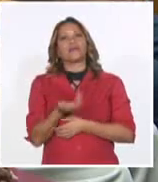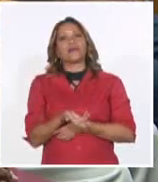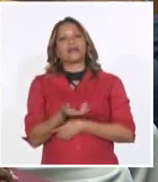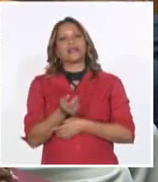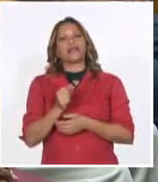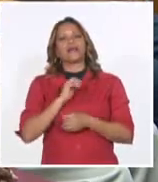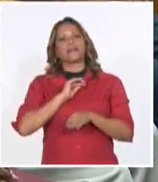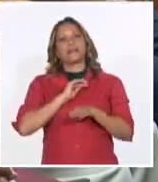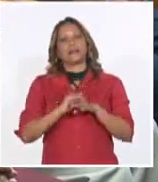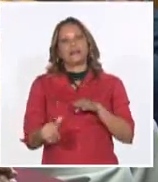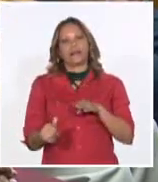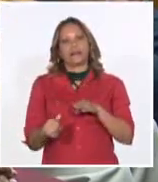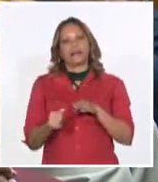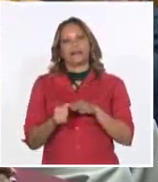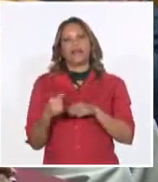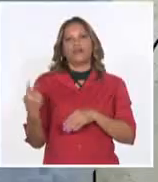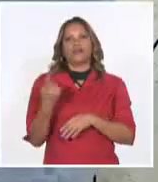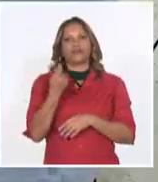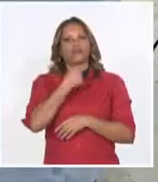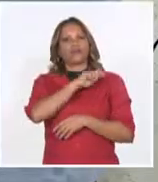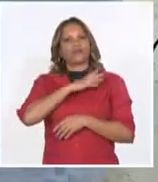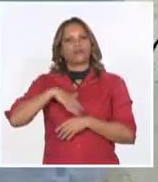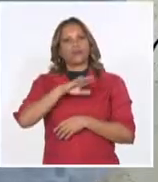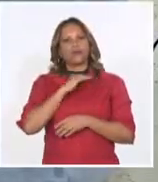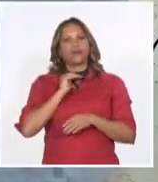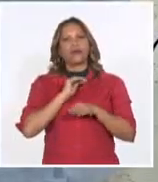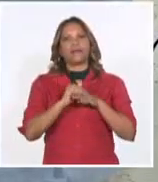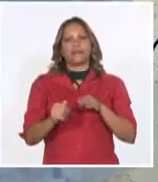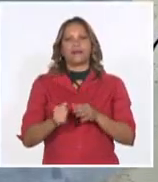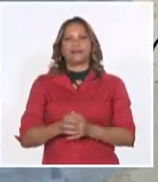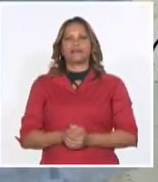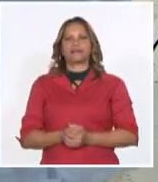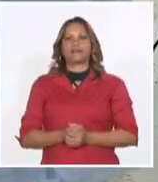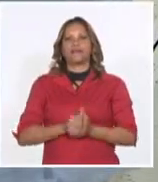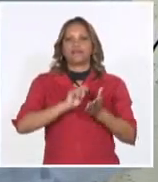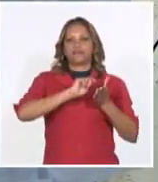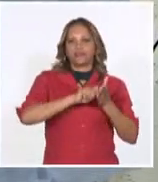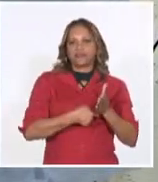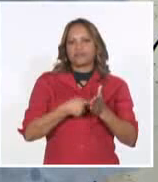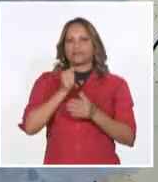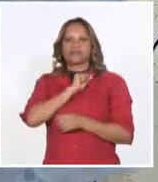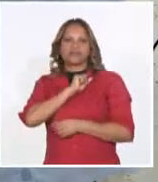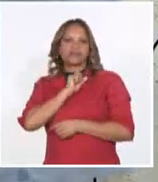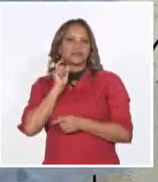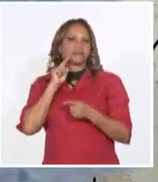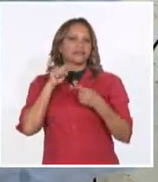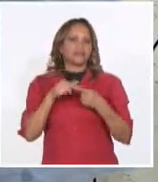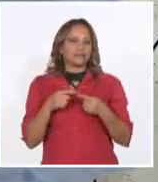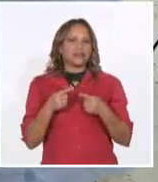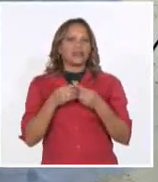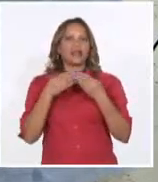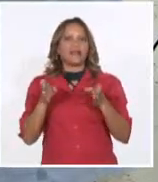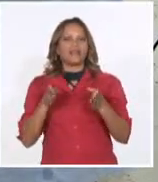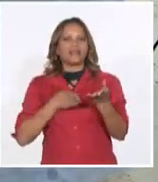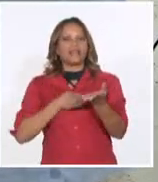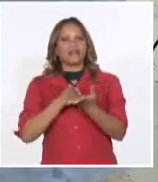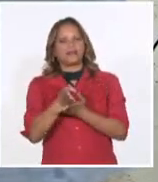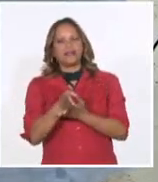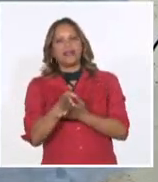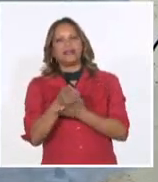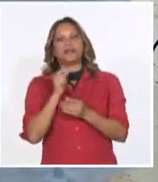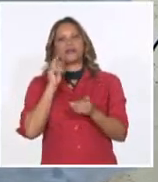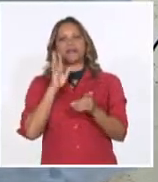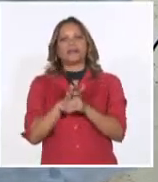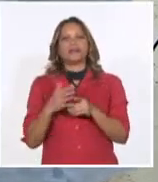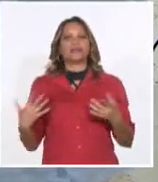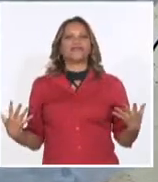hermandad. Somos pueblos hermanos. Con esta firma estamos pretendiendo que quede abierto el camino para el inicio de